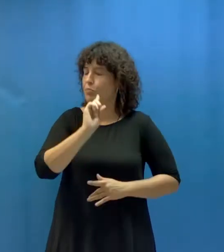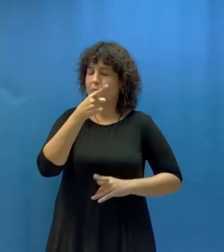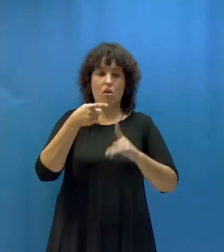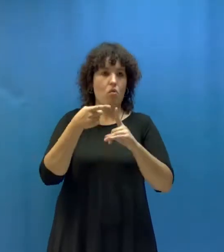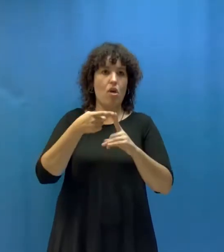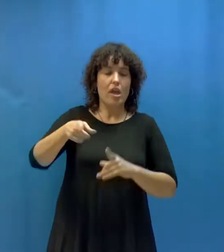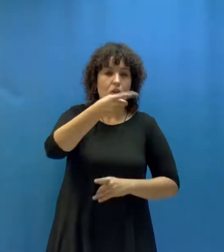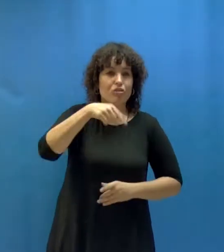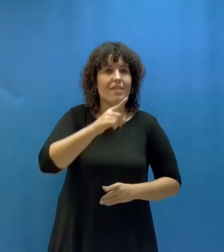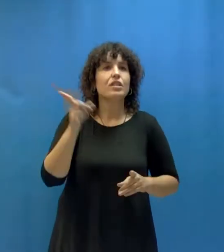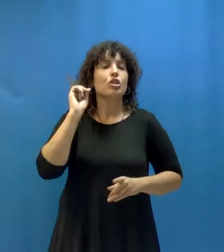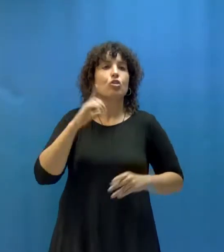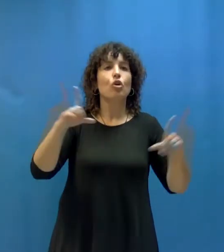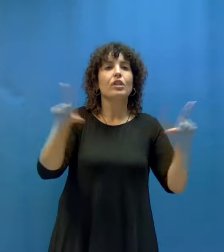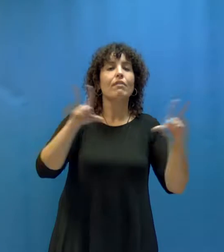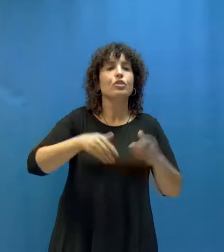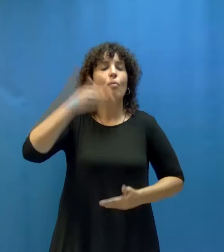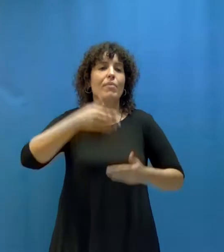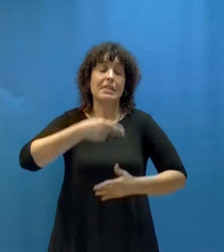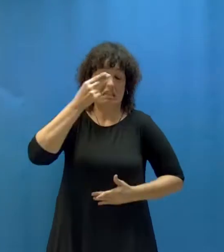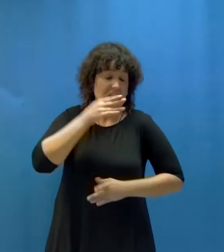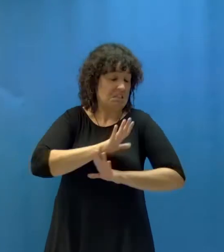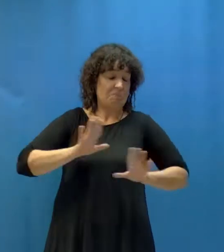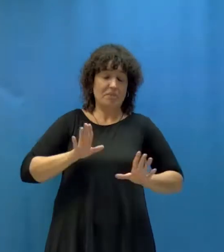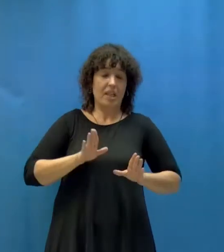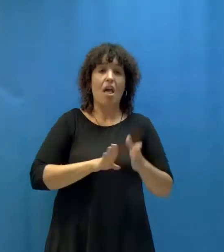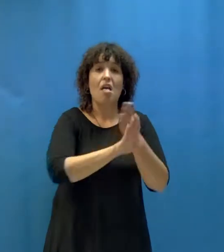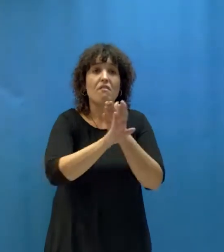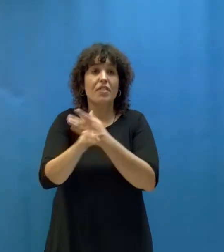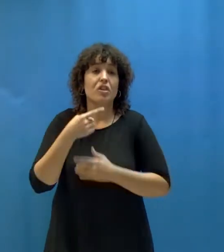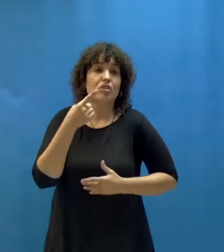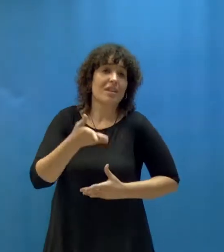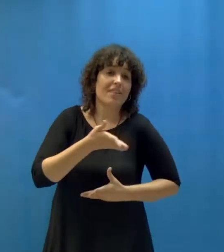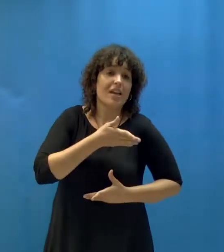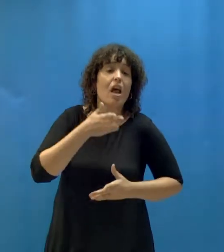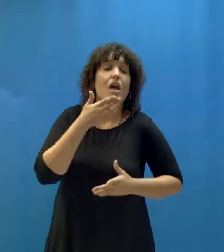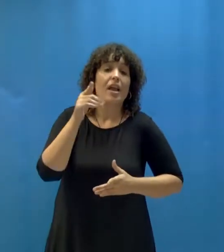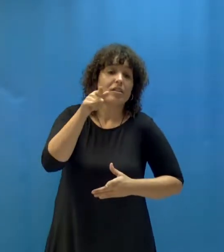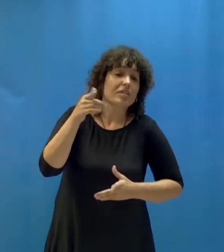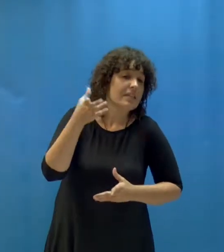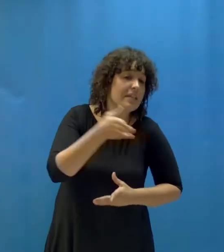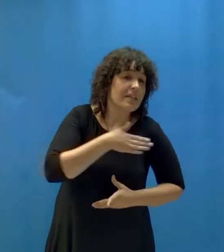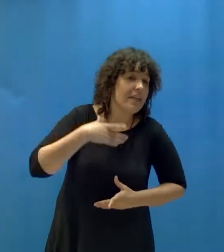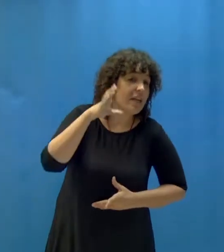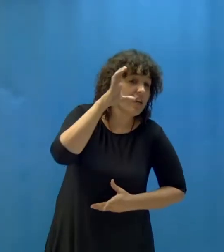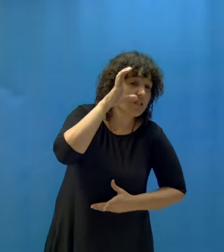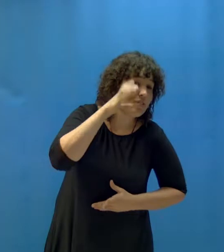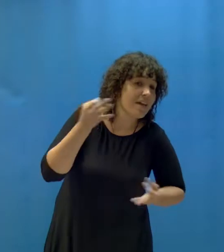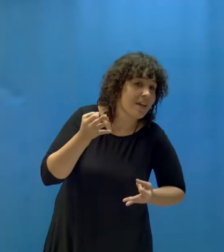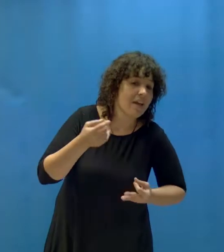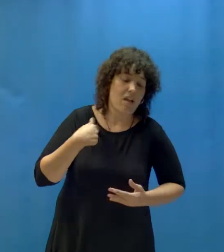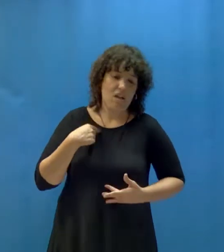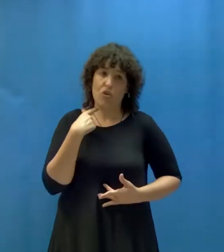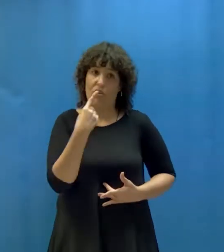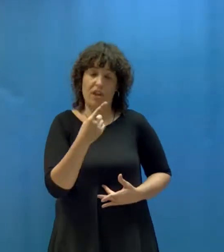interesa la prensa. Ustedes dicen a los vecinos de Castellón lo que quieren oír, salen en la foto y luego no lo cumplen. Total, ya se habrán